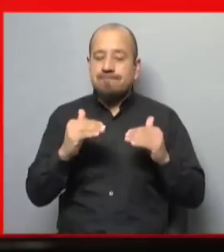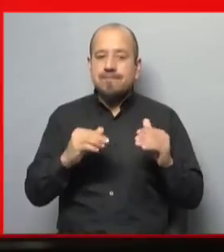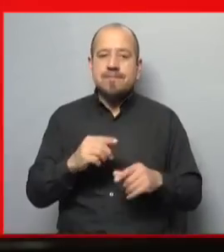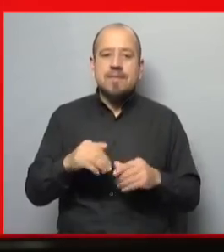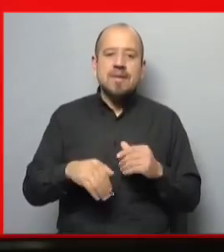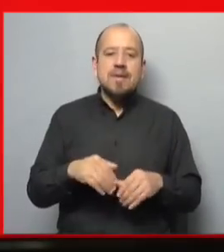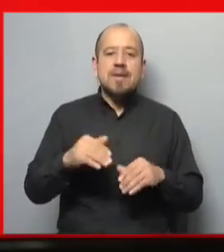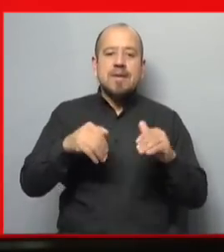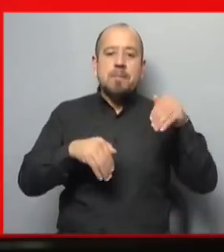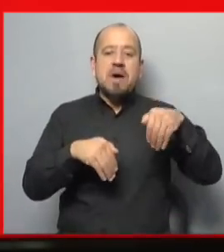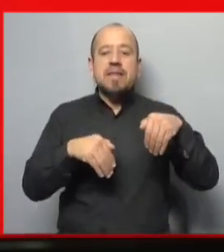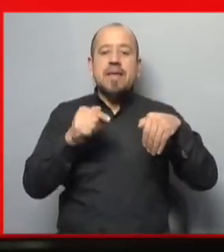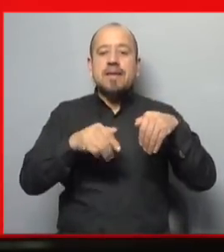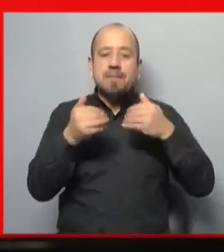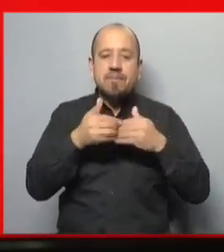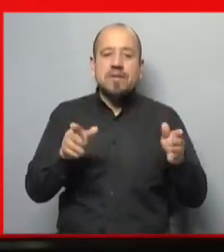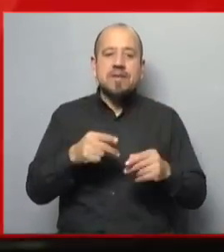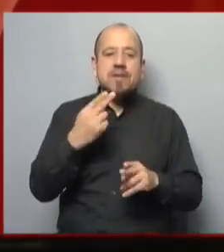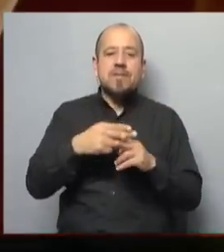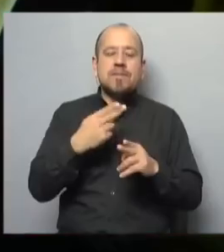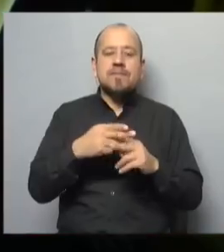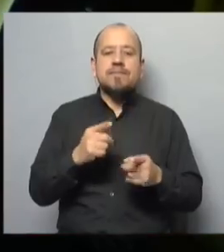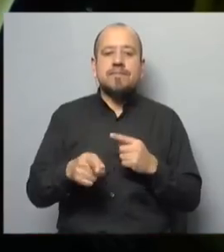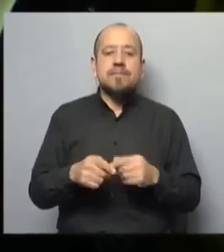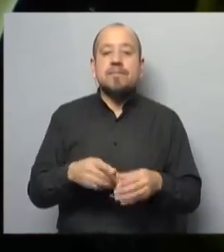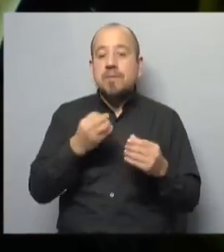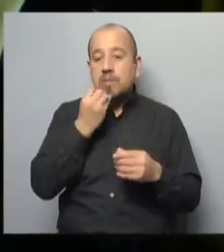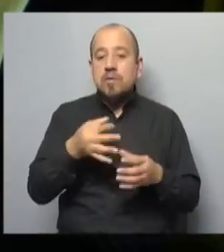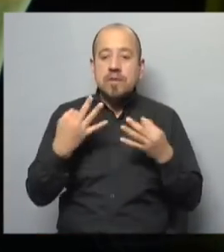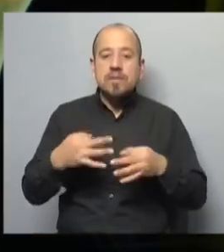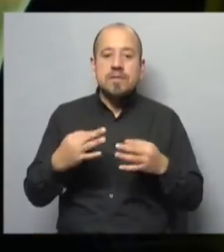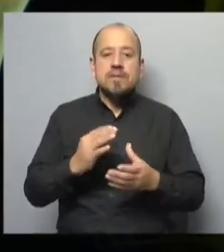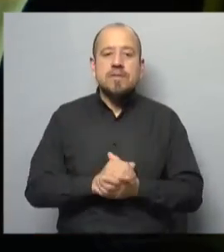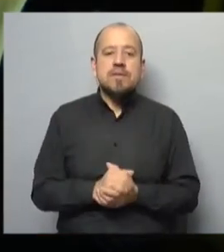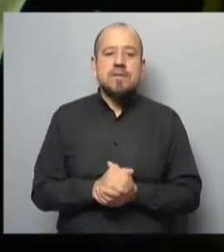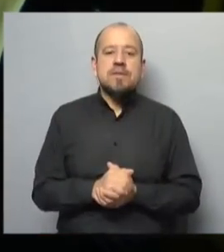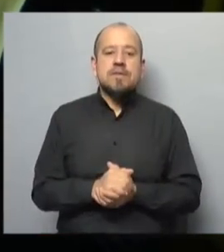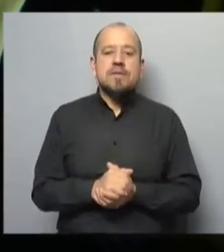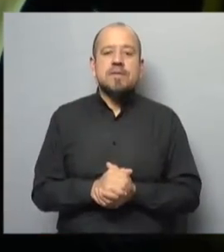estamos complicando la vida bueno están bien bien